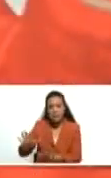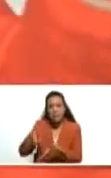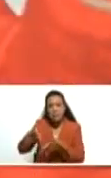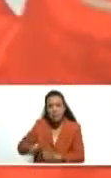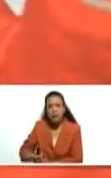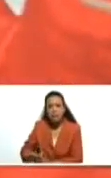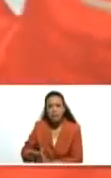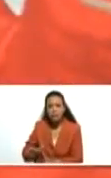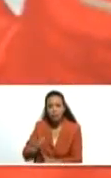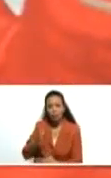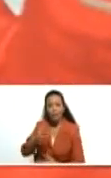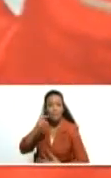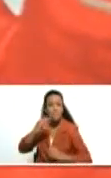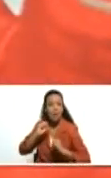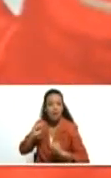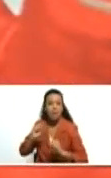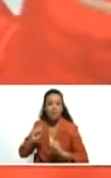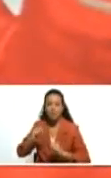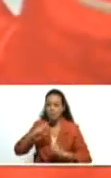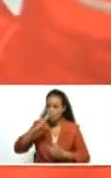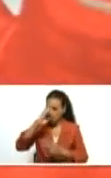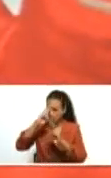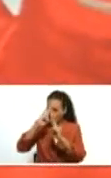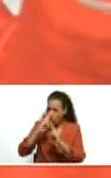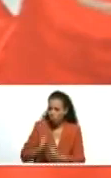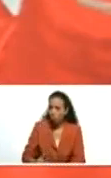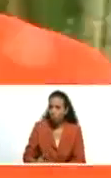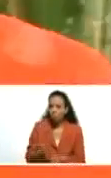llenos de gallardía, de honor,